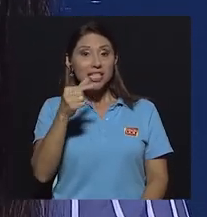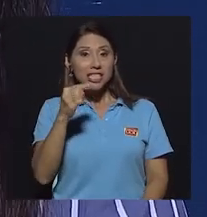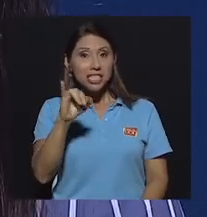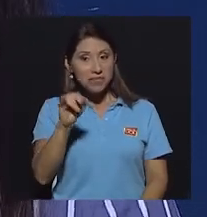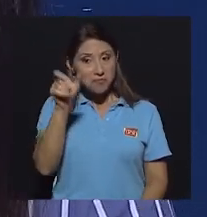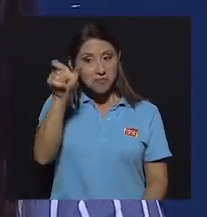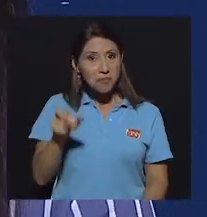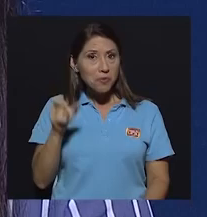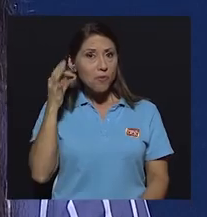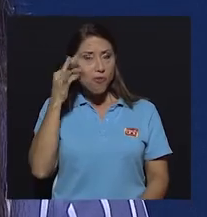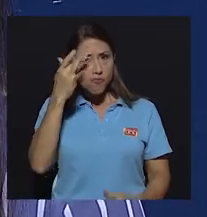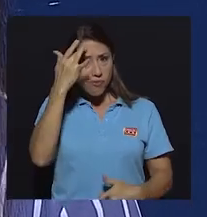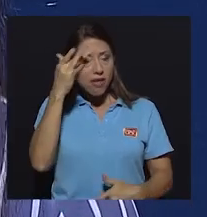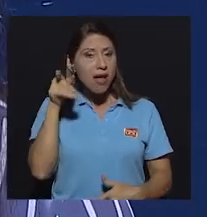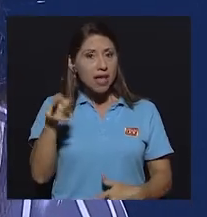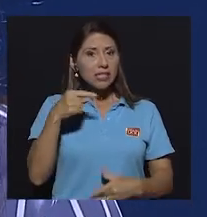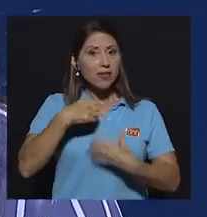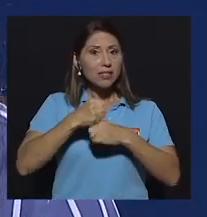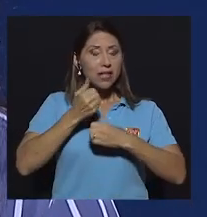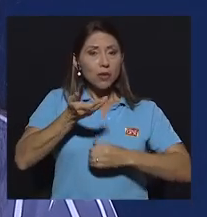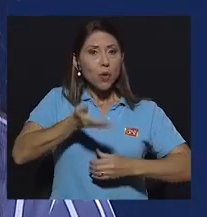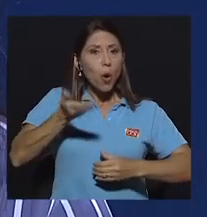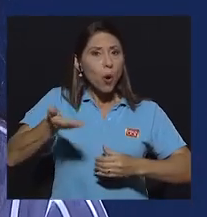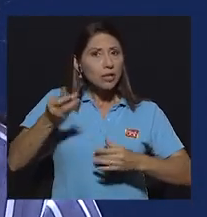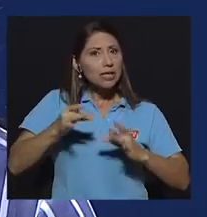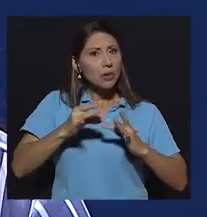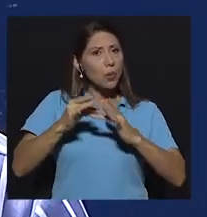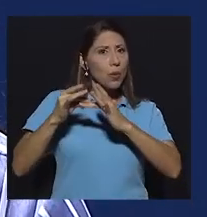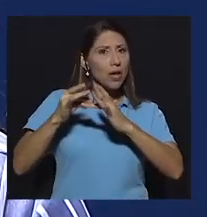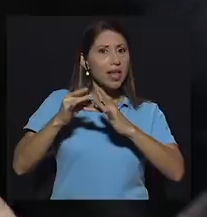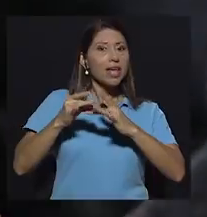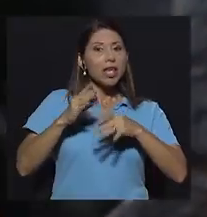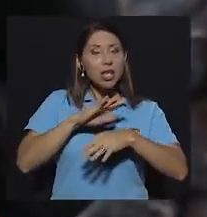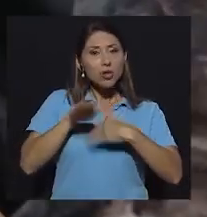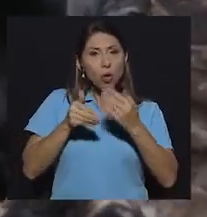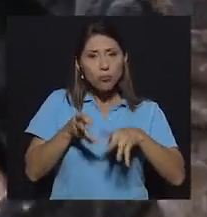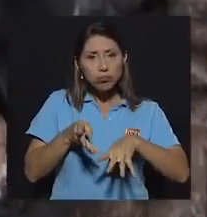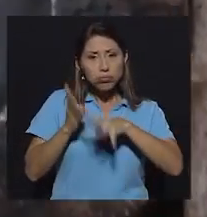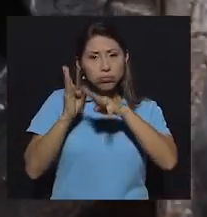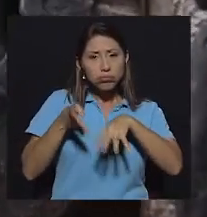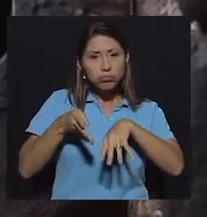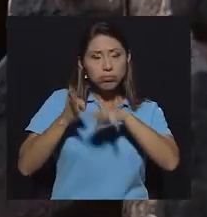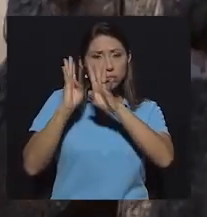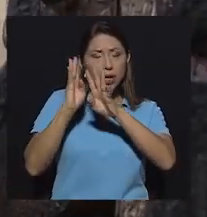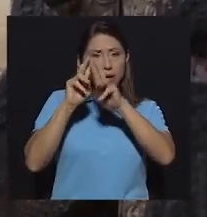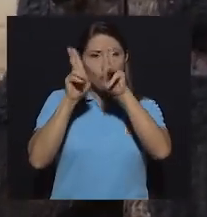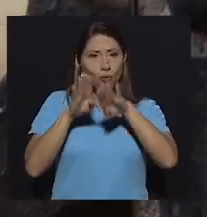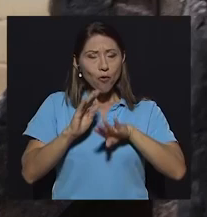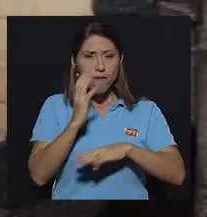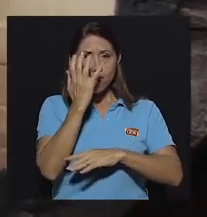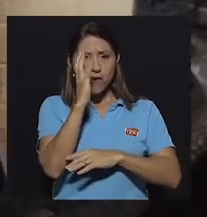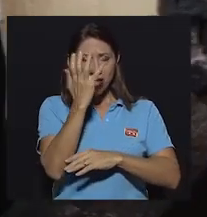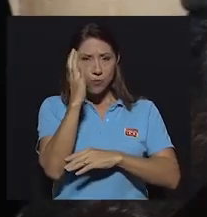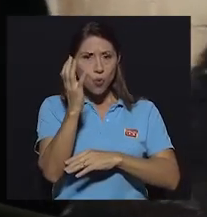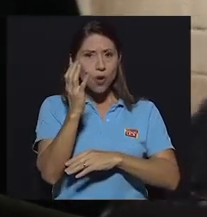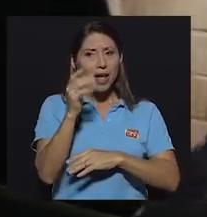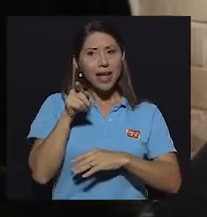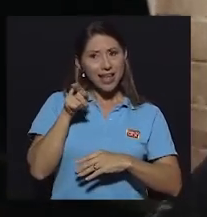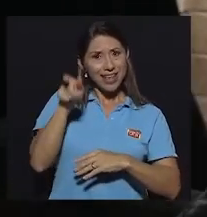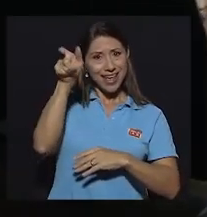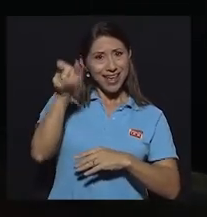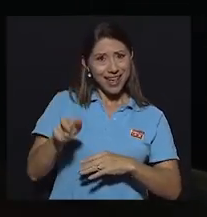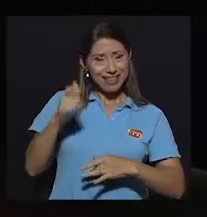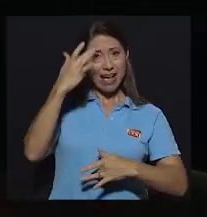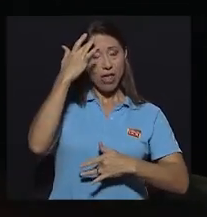cosas pues muy particulares y posteándolas en Facebook, abriéndose como muy públicamente a